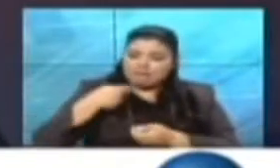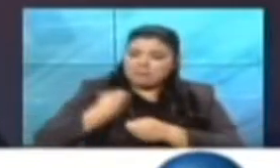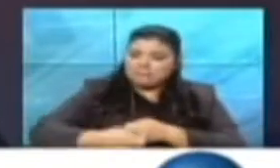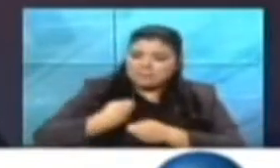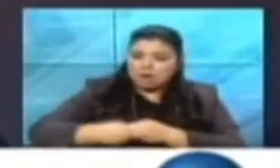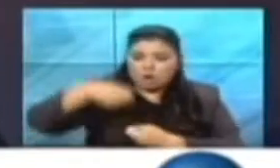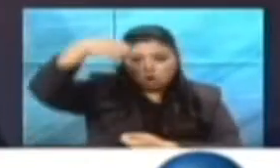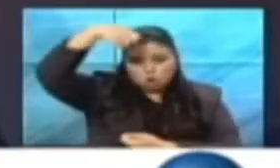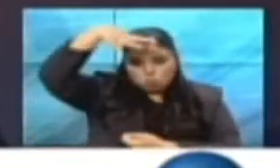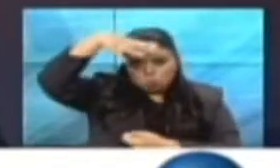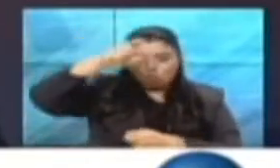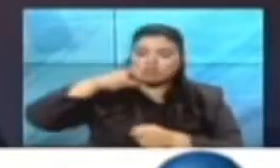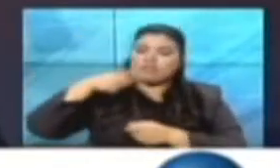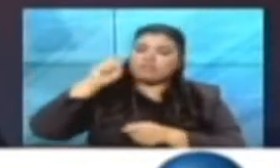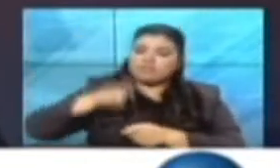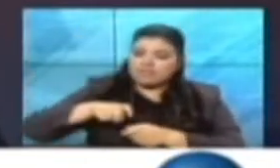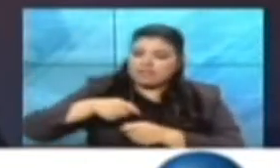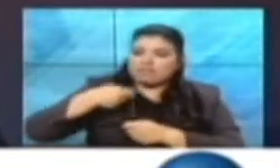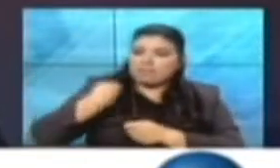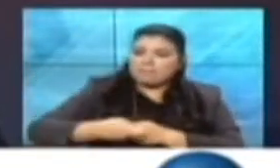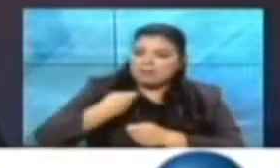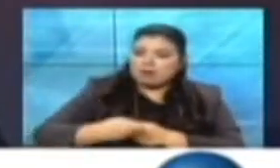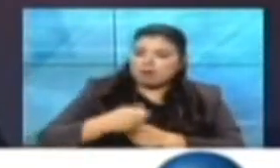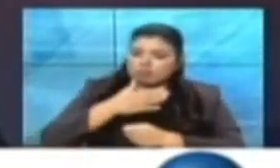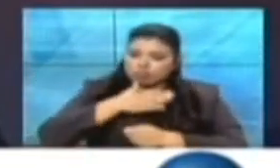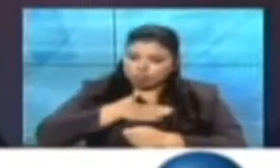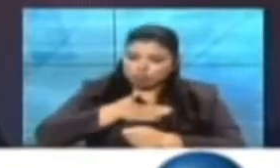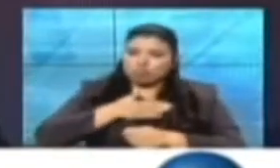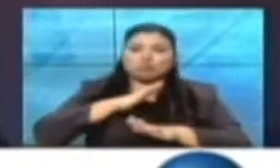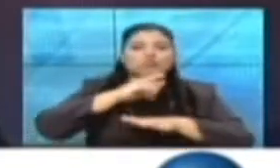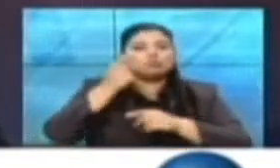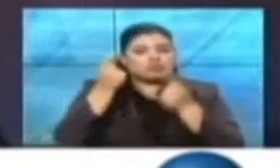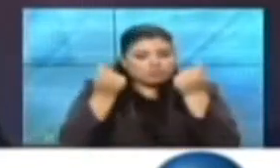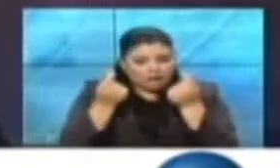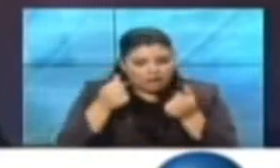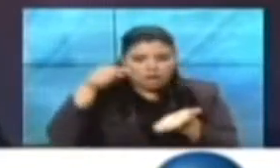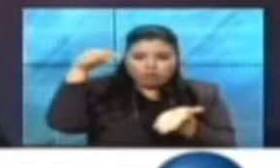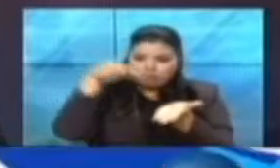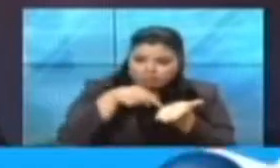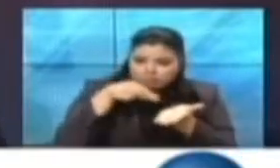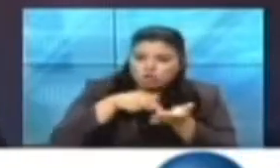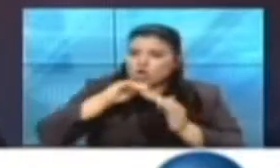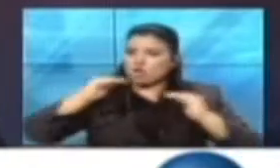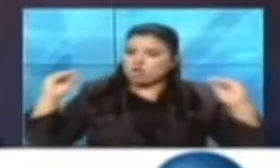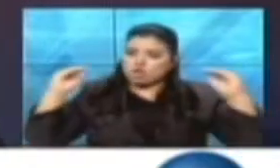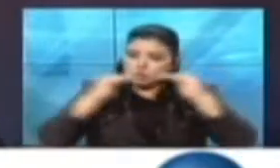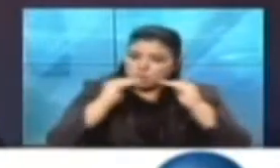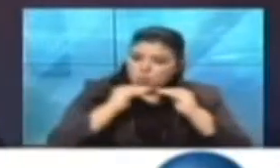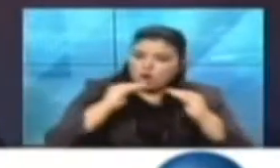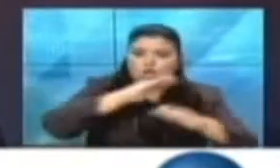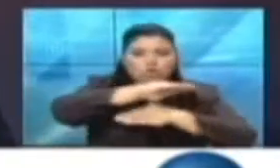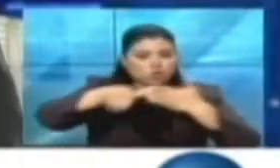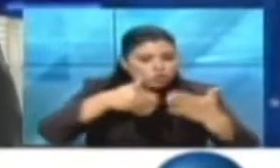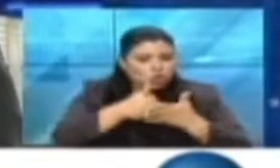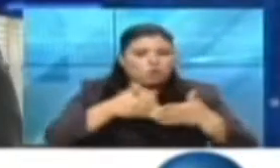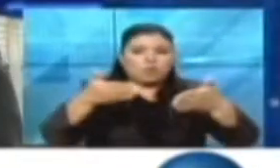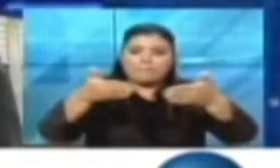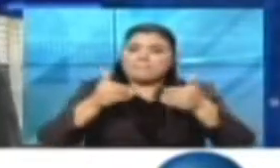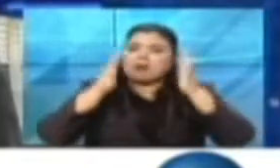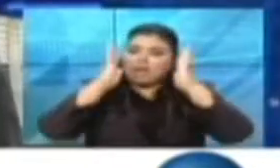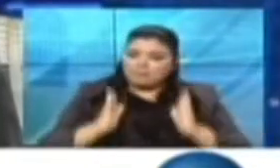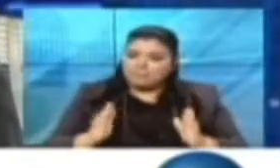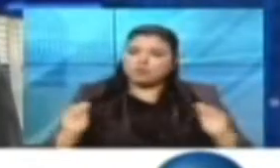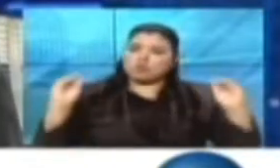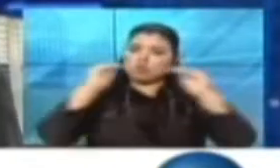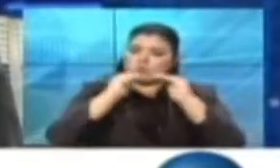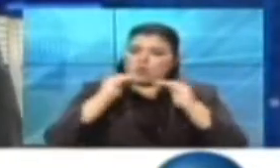telecomunicación de sus salarios como lo hacemos todos los panameños esas funciones podría